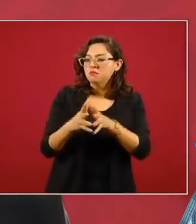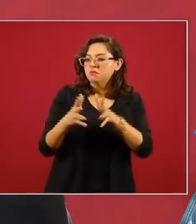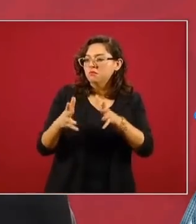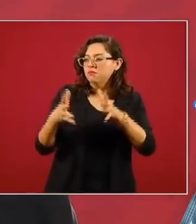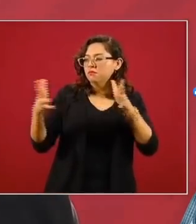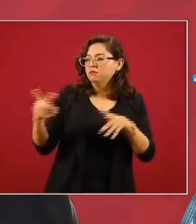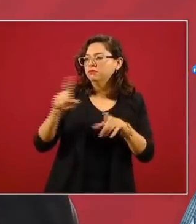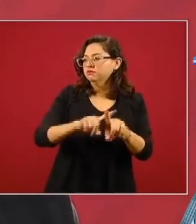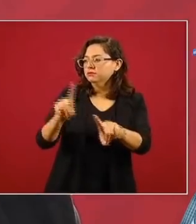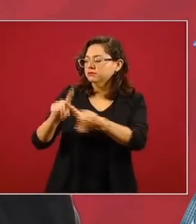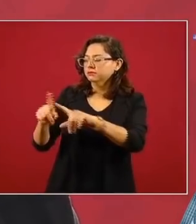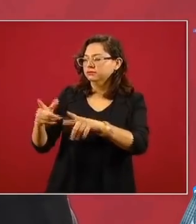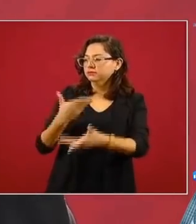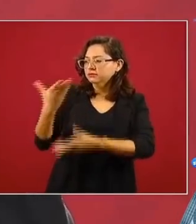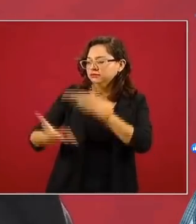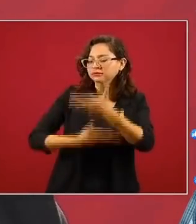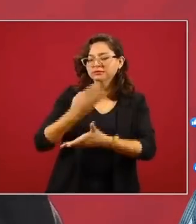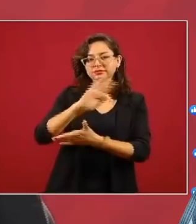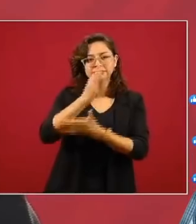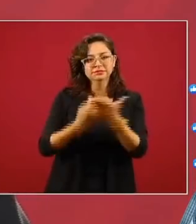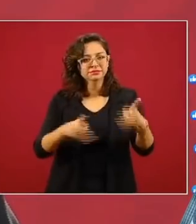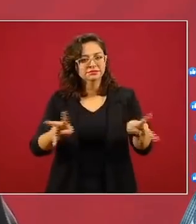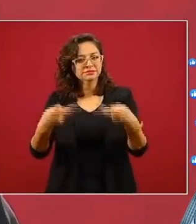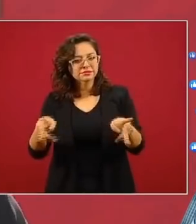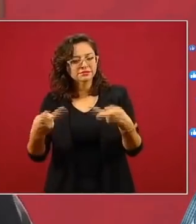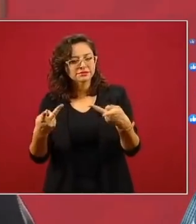grandes empresas, a